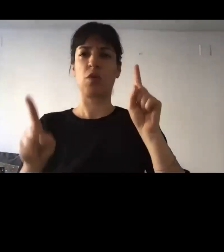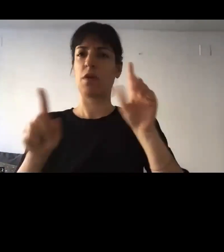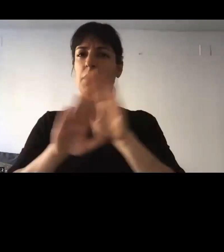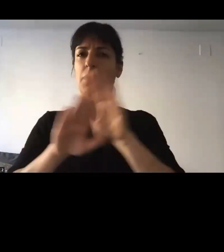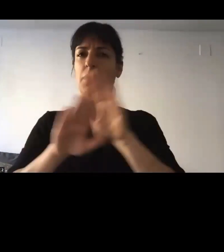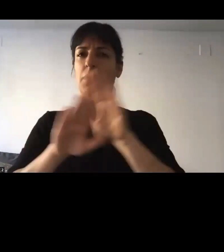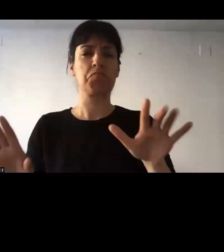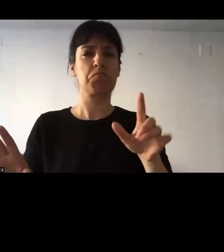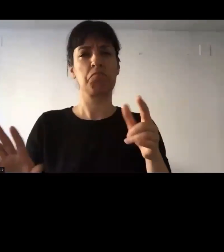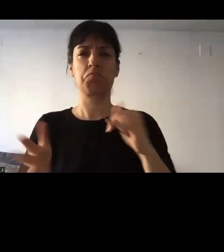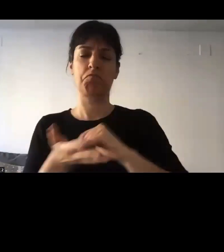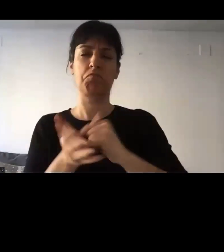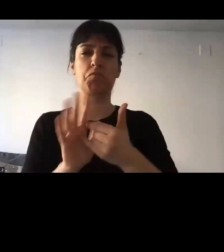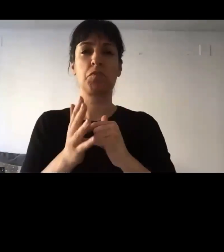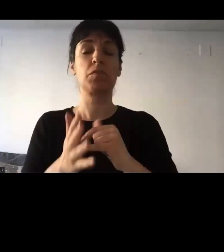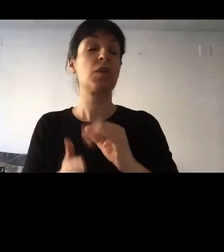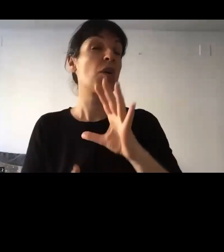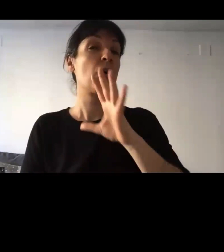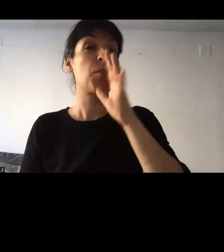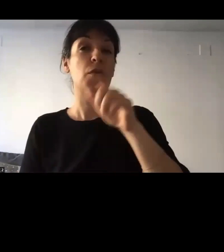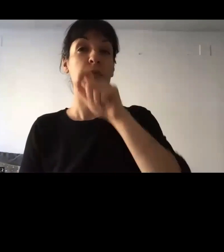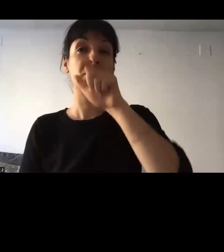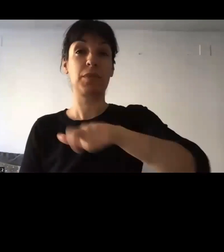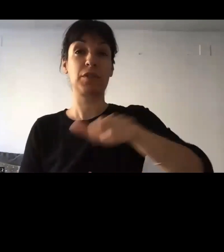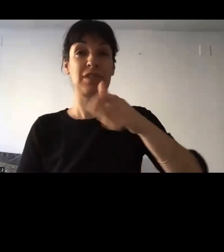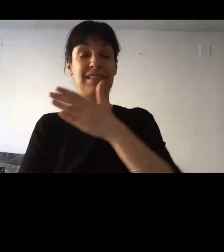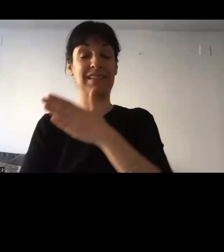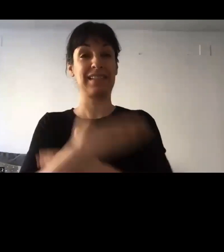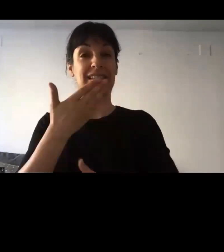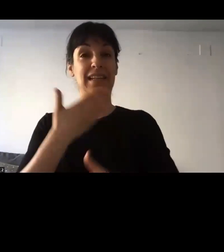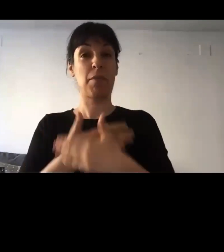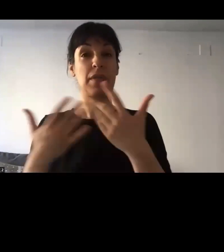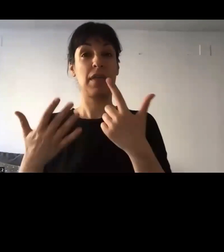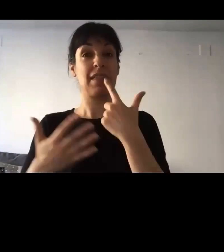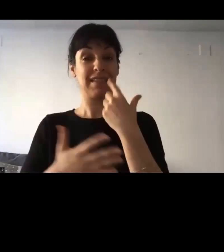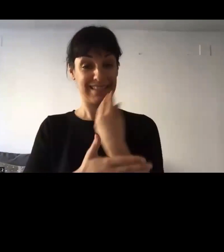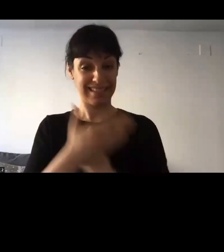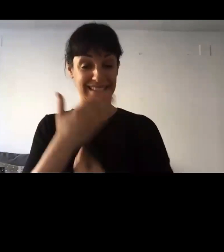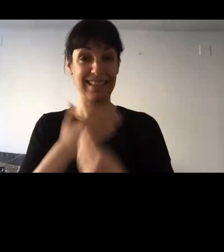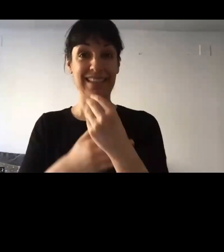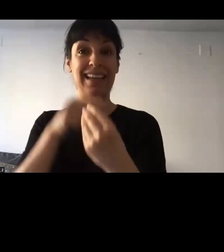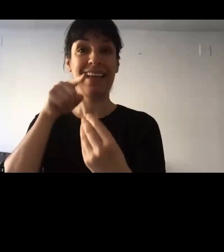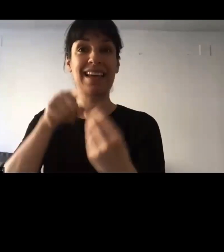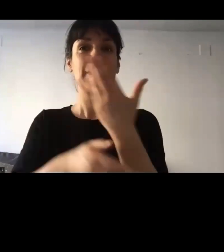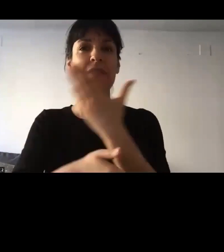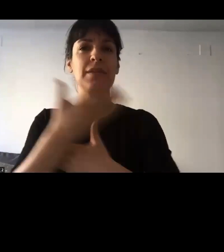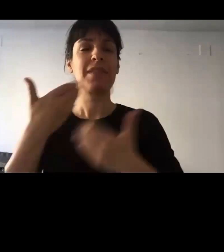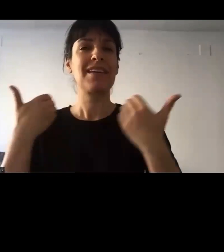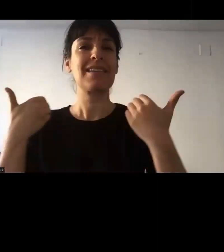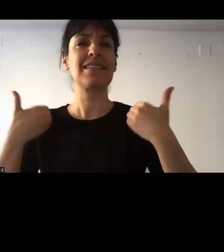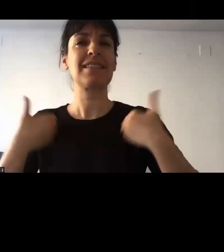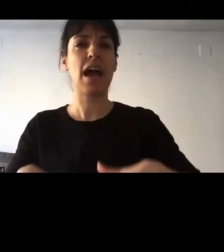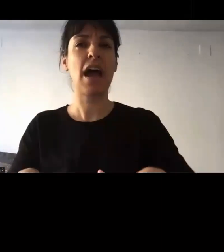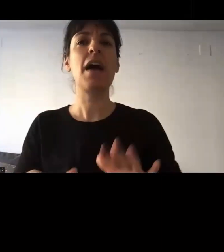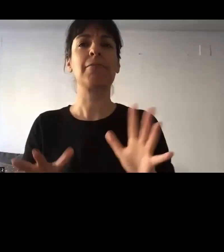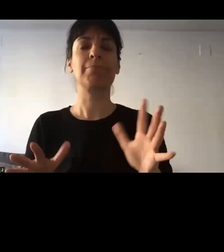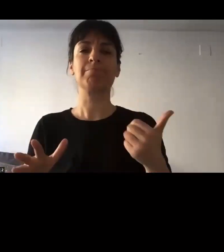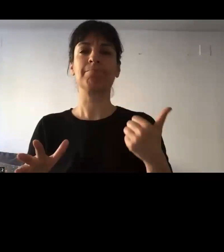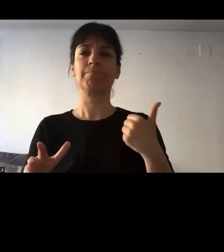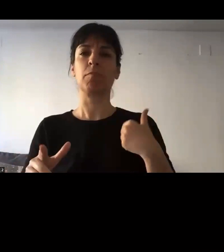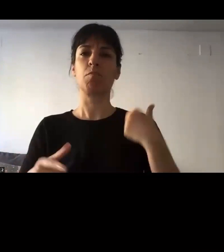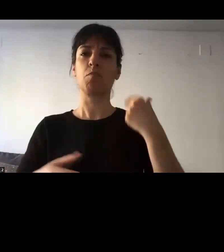apañándome. Porque bueno, las personas con discapacidad, cuando nacemos con ella, lo que ocurre es que bueno, nos adaptamos a